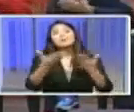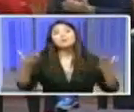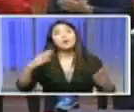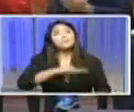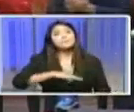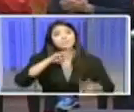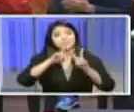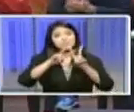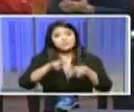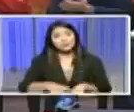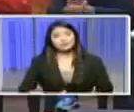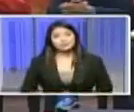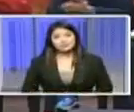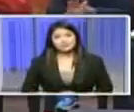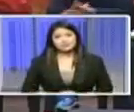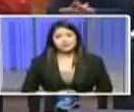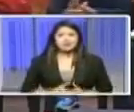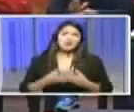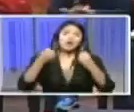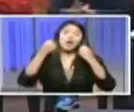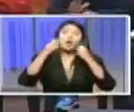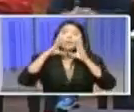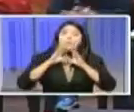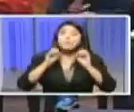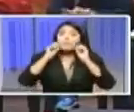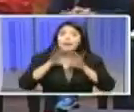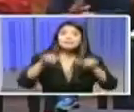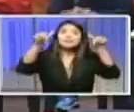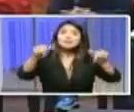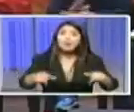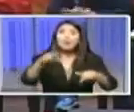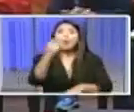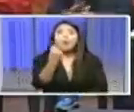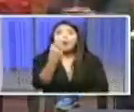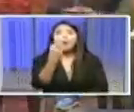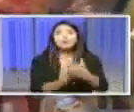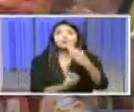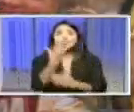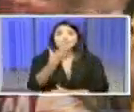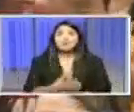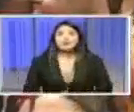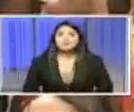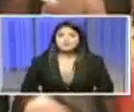misión Vivienda Venezuela. Bendito día de hoy, 11 de mayo.